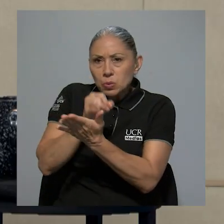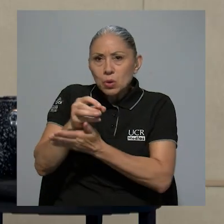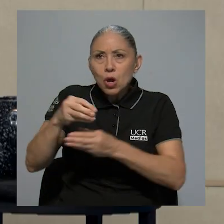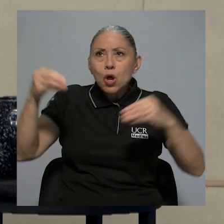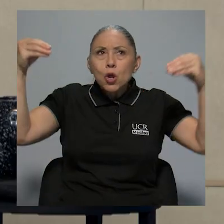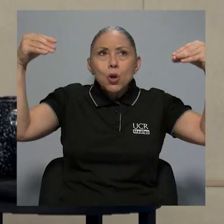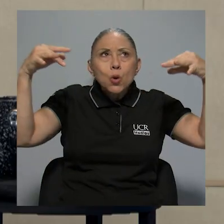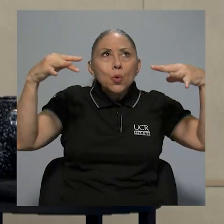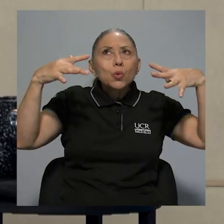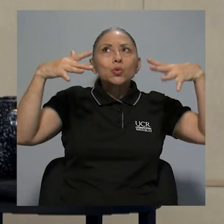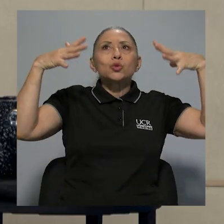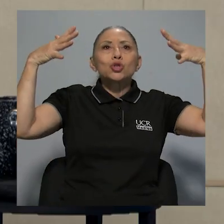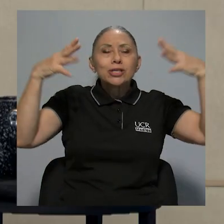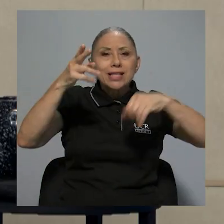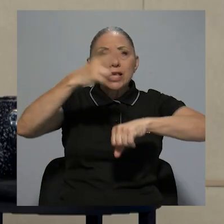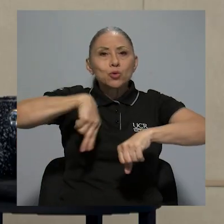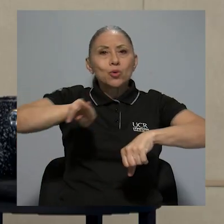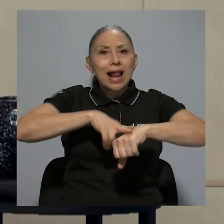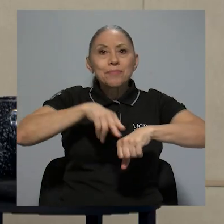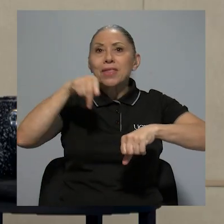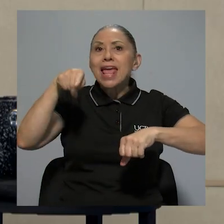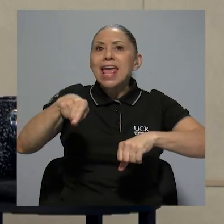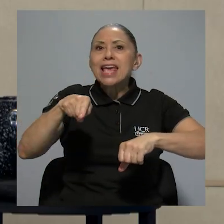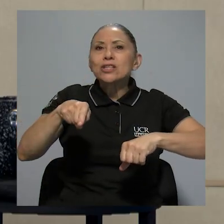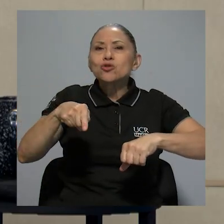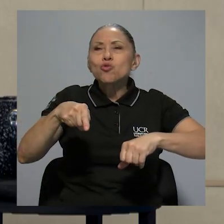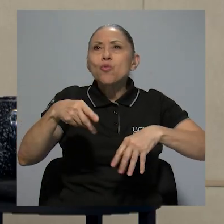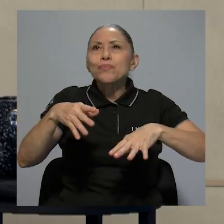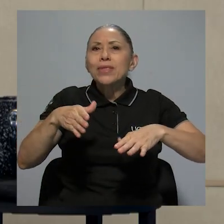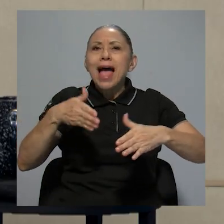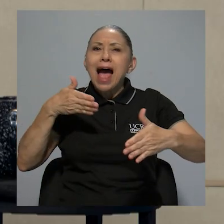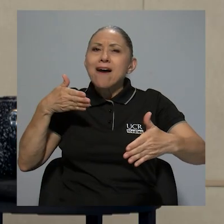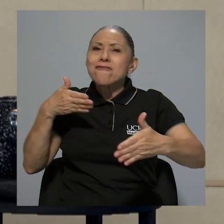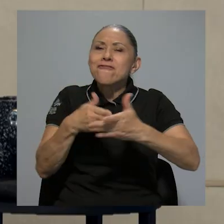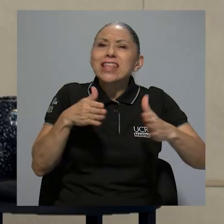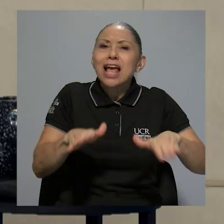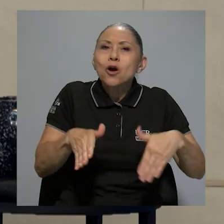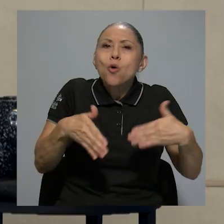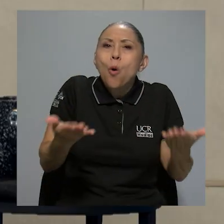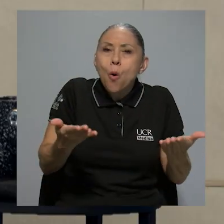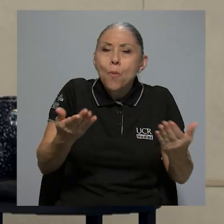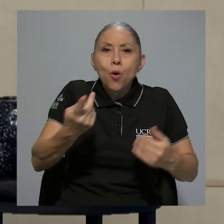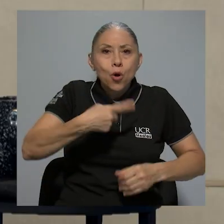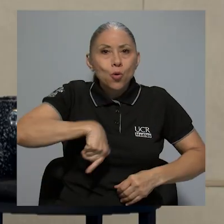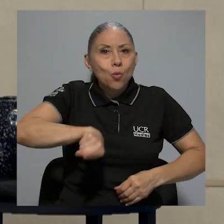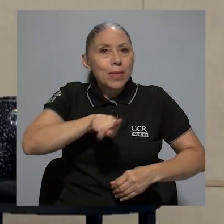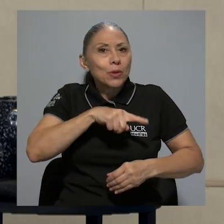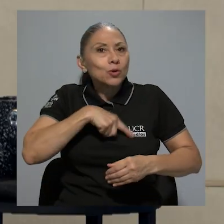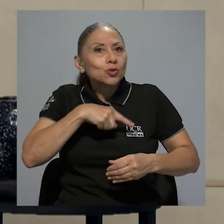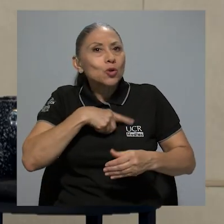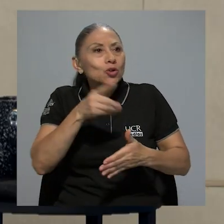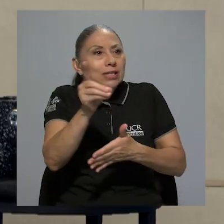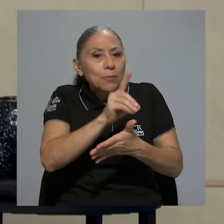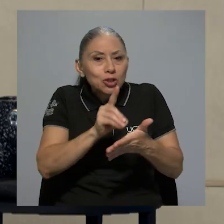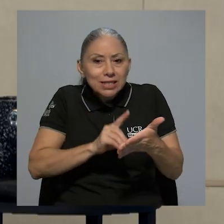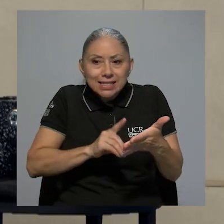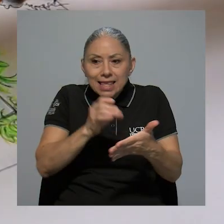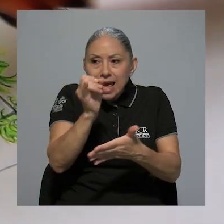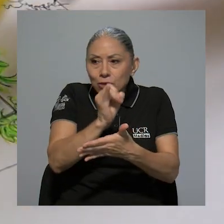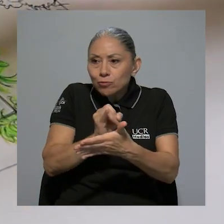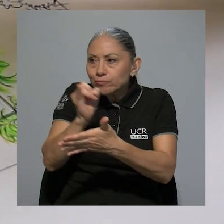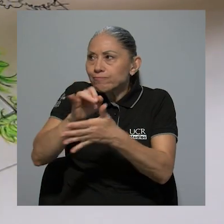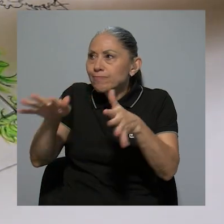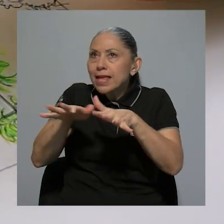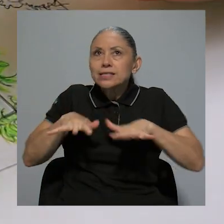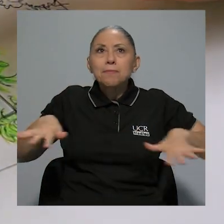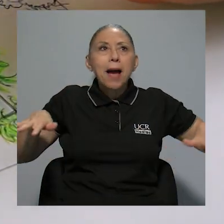natural y cómo esto afecta vamos a ver, a la hora en que estamos diseñando los espacios, ¿verdad?